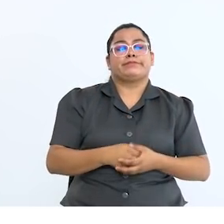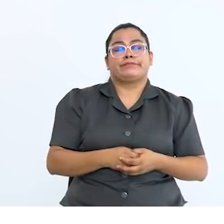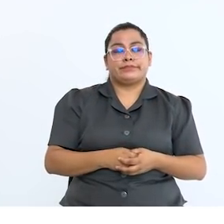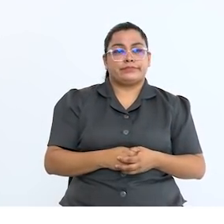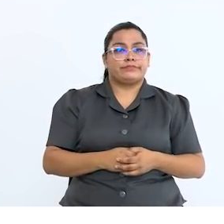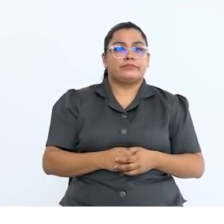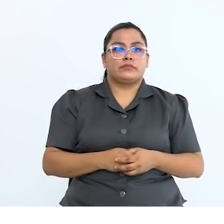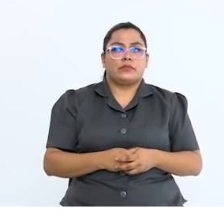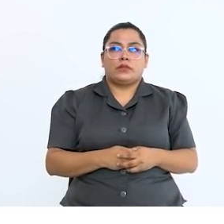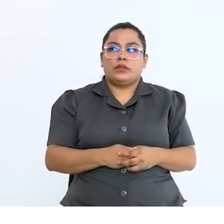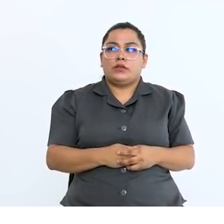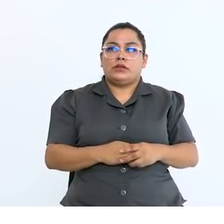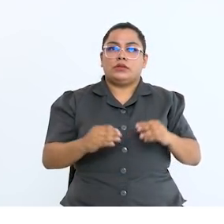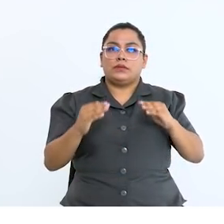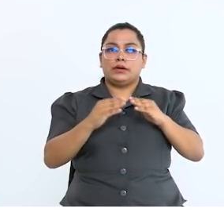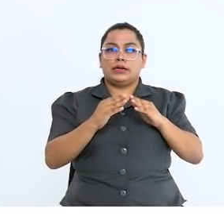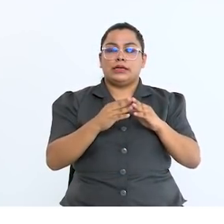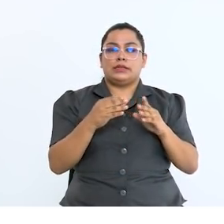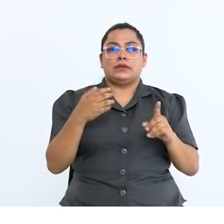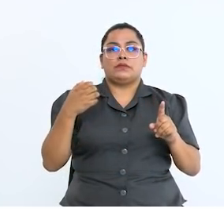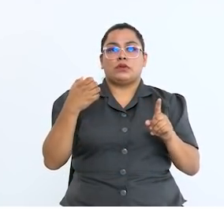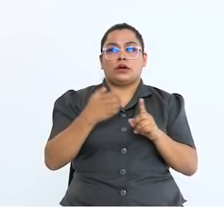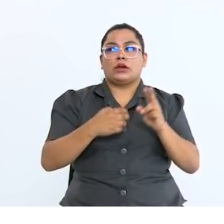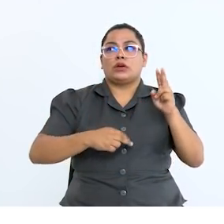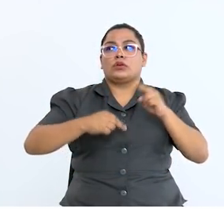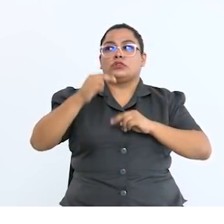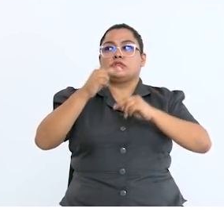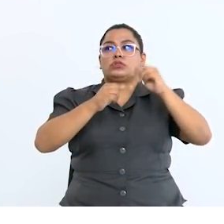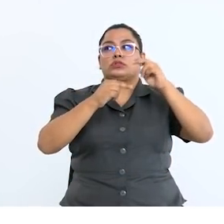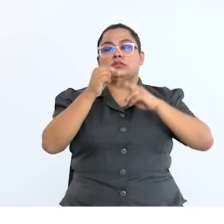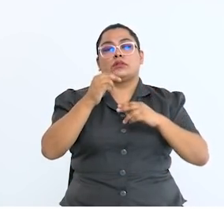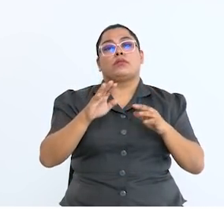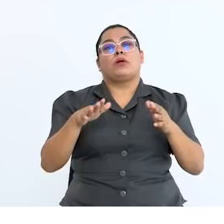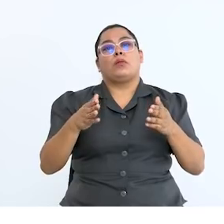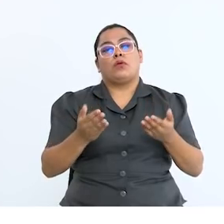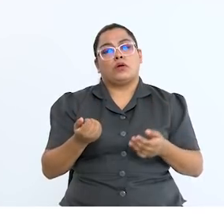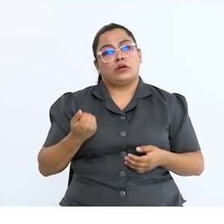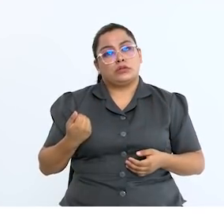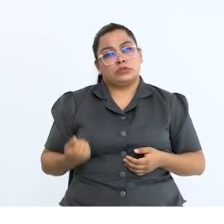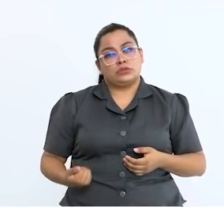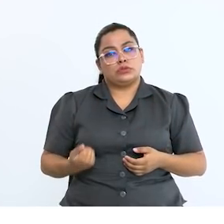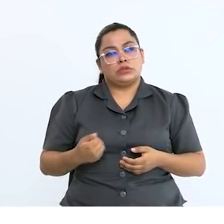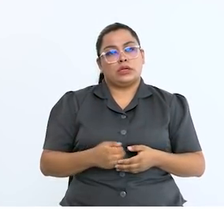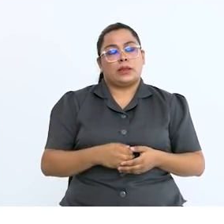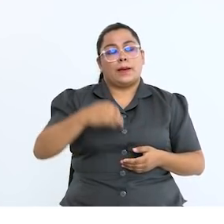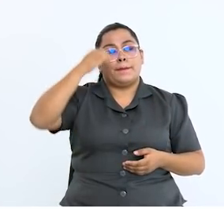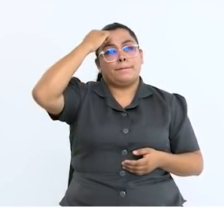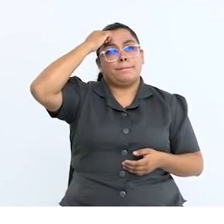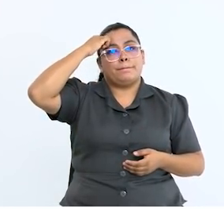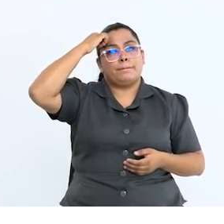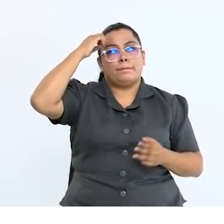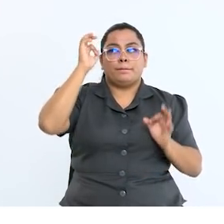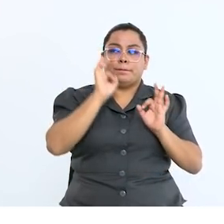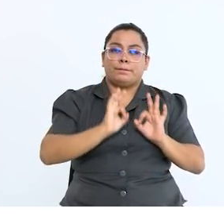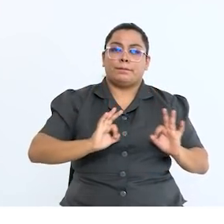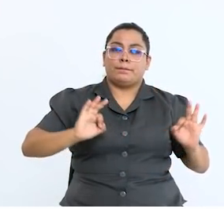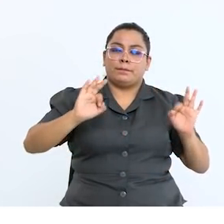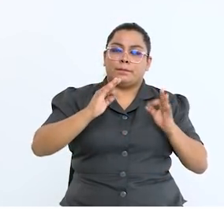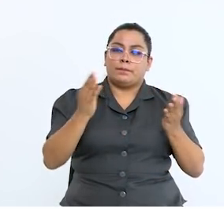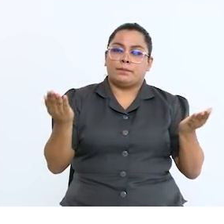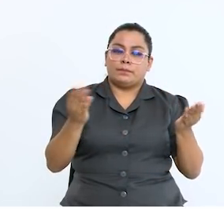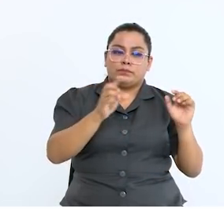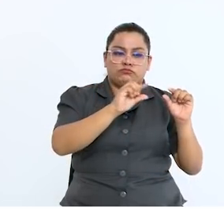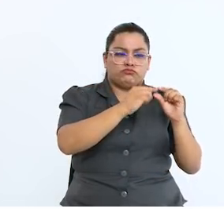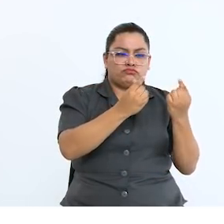competencias. También, el enfoque es constructivista, ya que el estudiantado aprende mejor haciendo